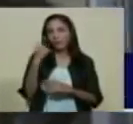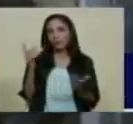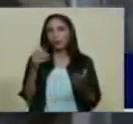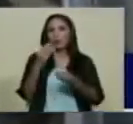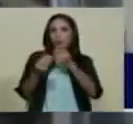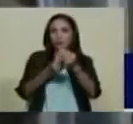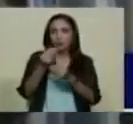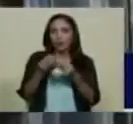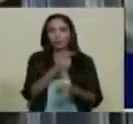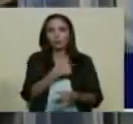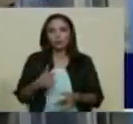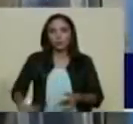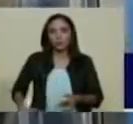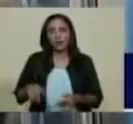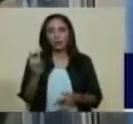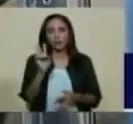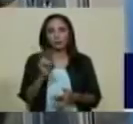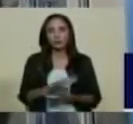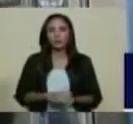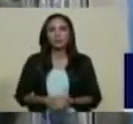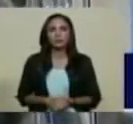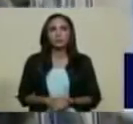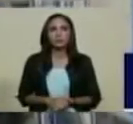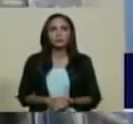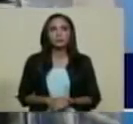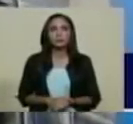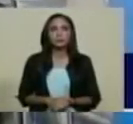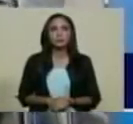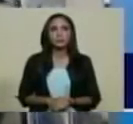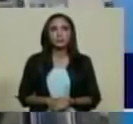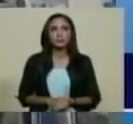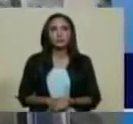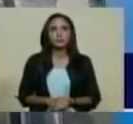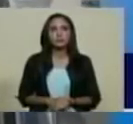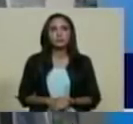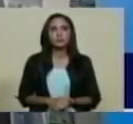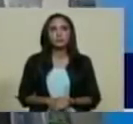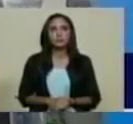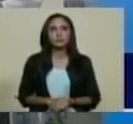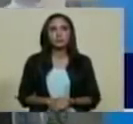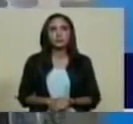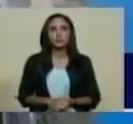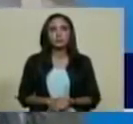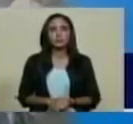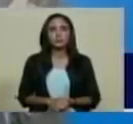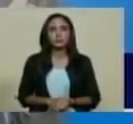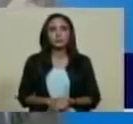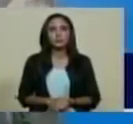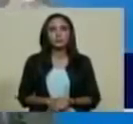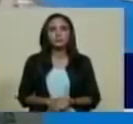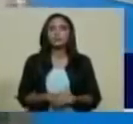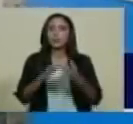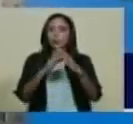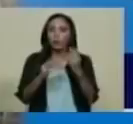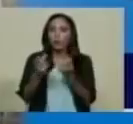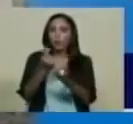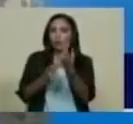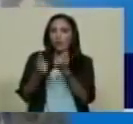con China-Venezuela. Esto se corresponde a una procura internacional de adquisición de